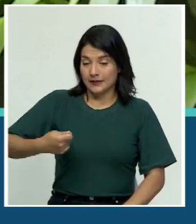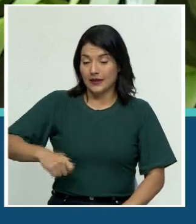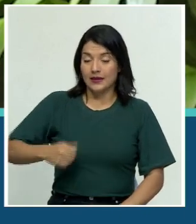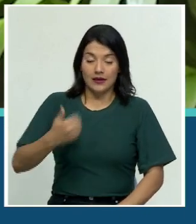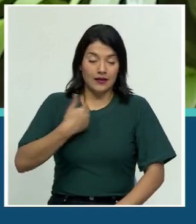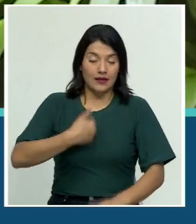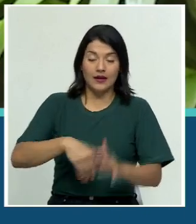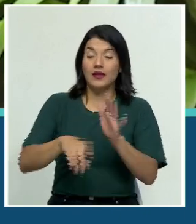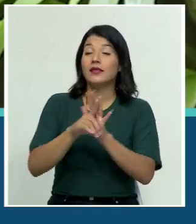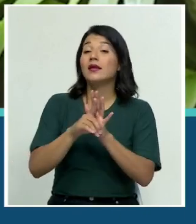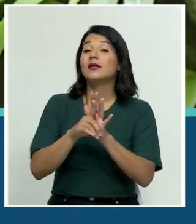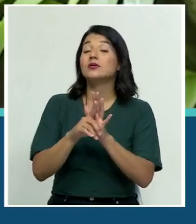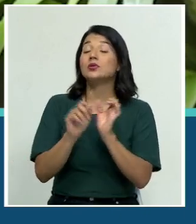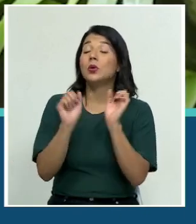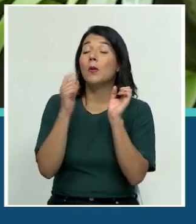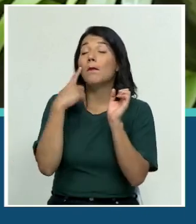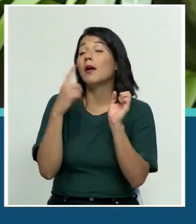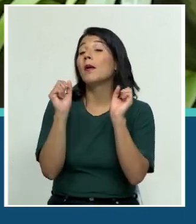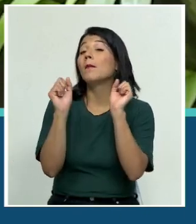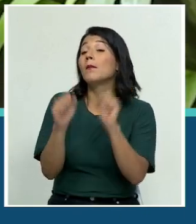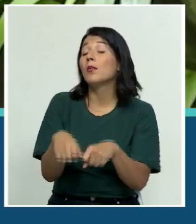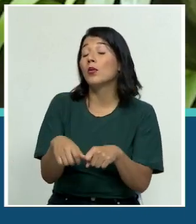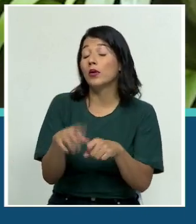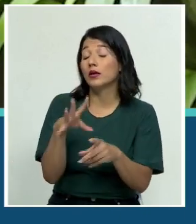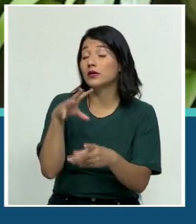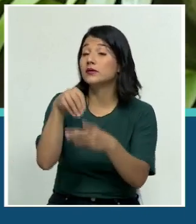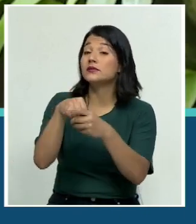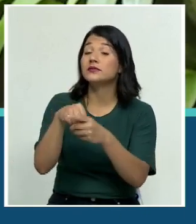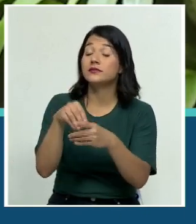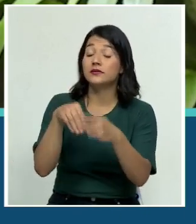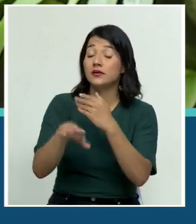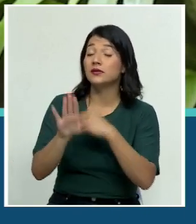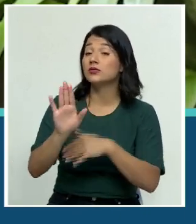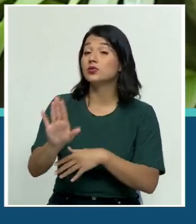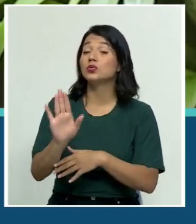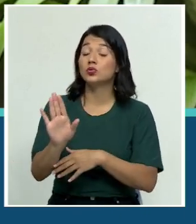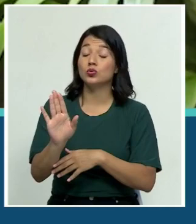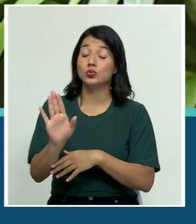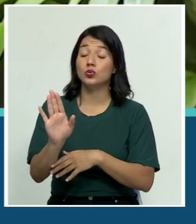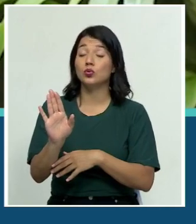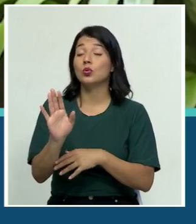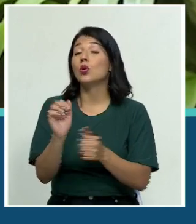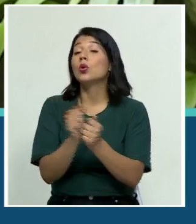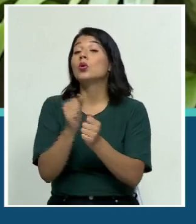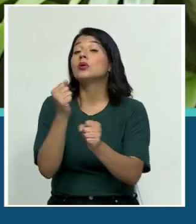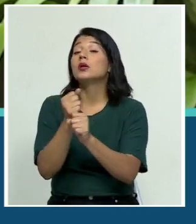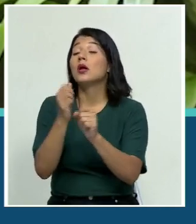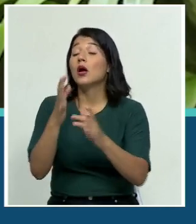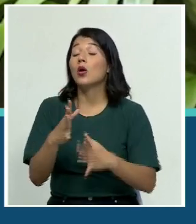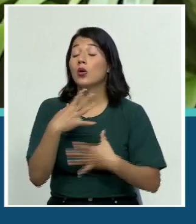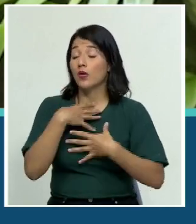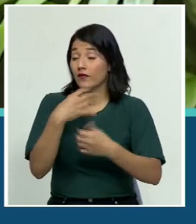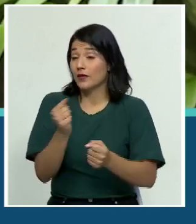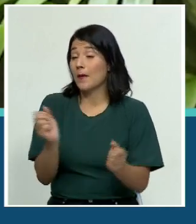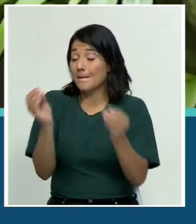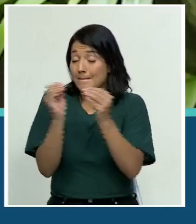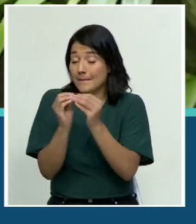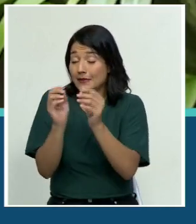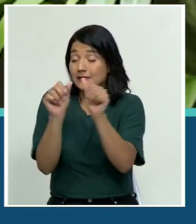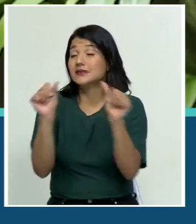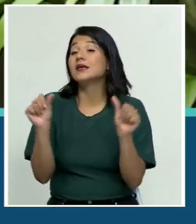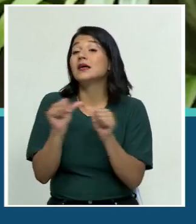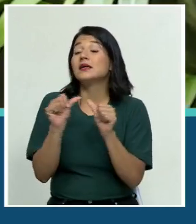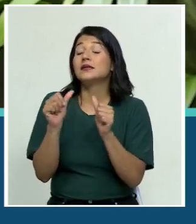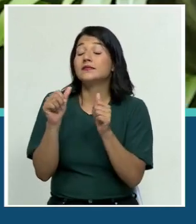derecho de poder incidir en su personal de confianza, más en áreas tan sensibles como áreas